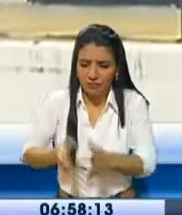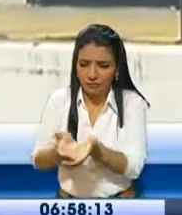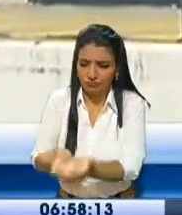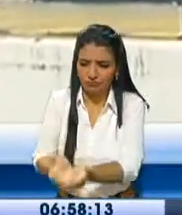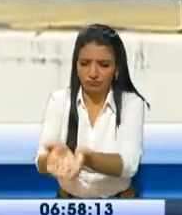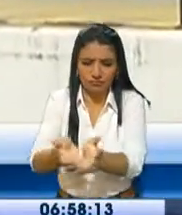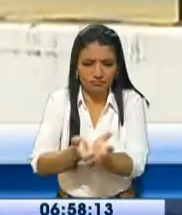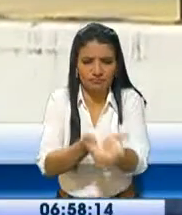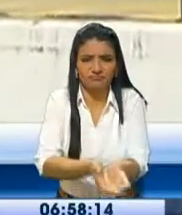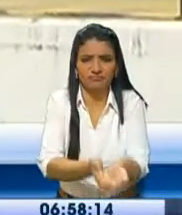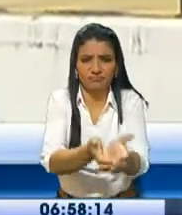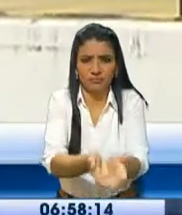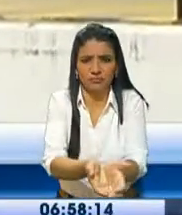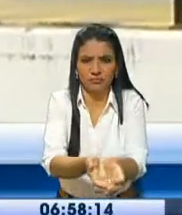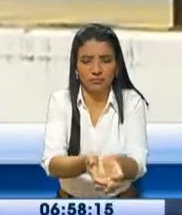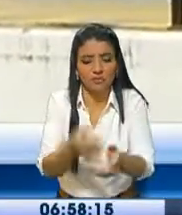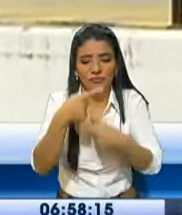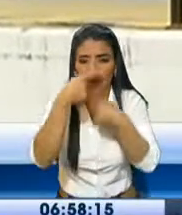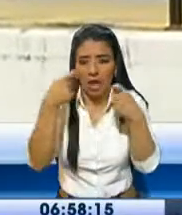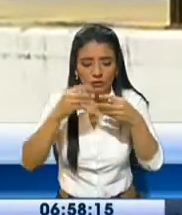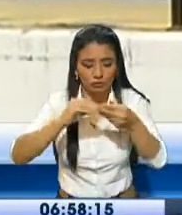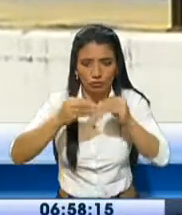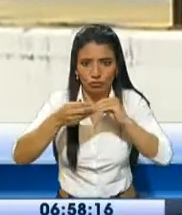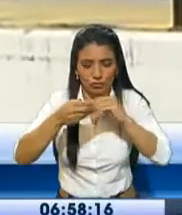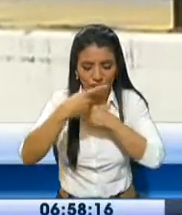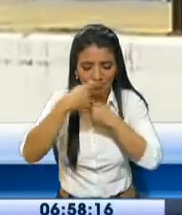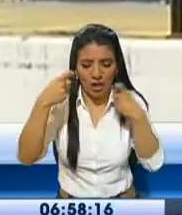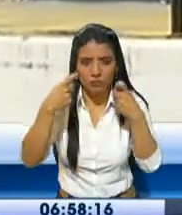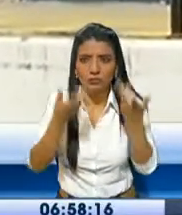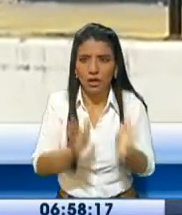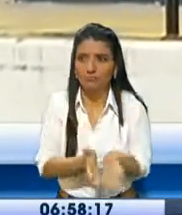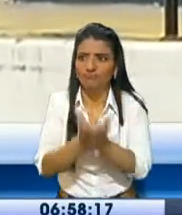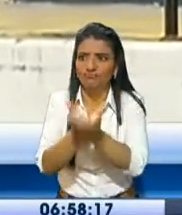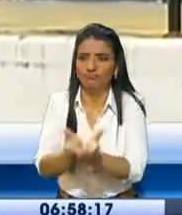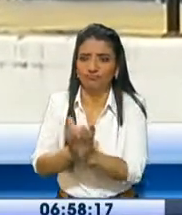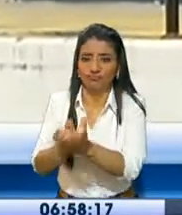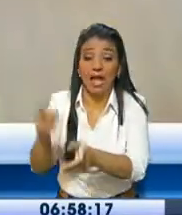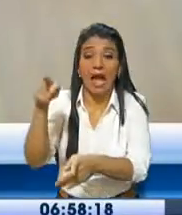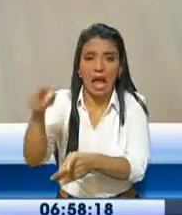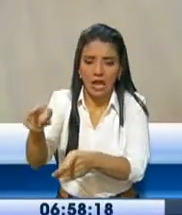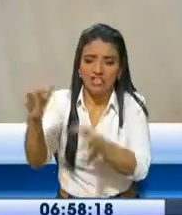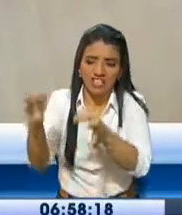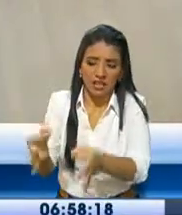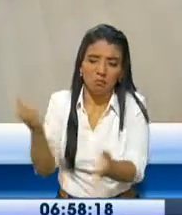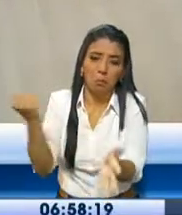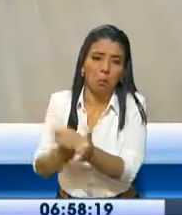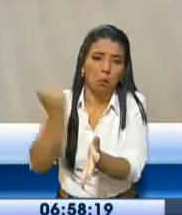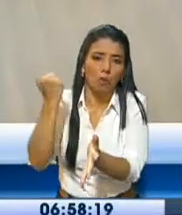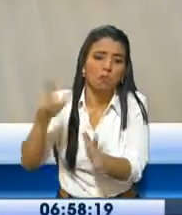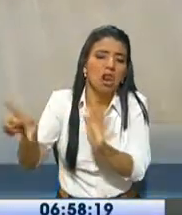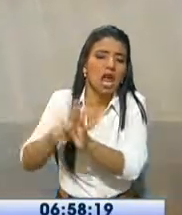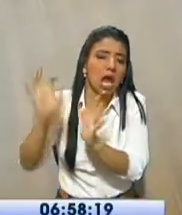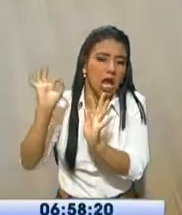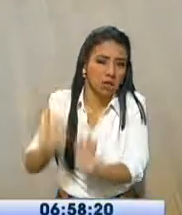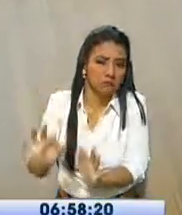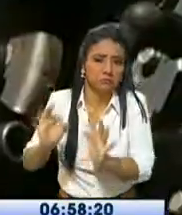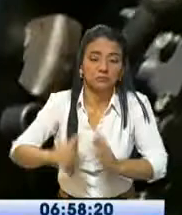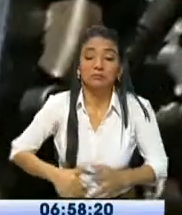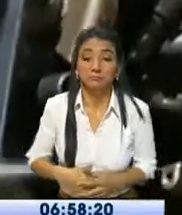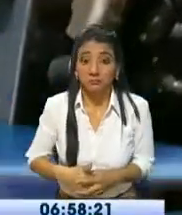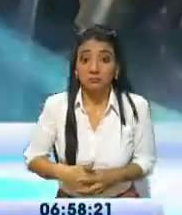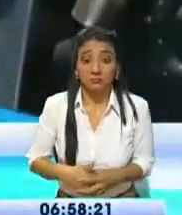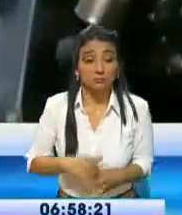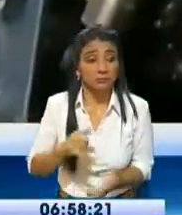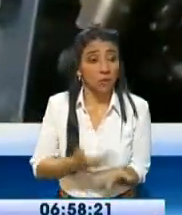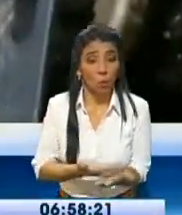estamos un ciclo film falsificadas llevarlos a las capitanías de puerto y tratar de legalizar los trazos entre las evidencias entre ellas un